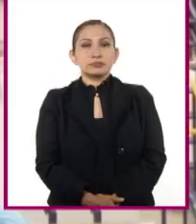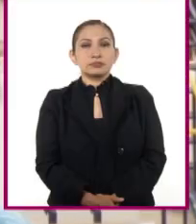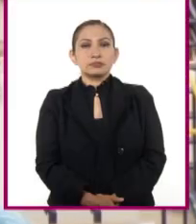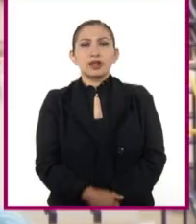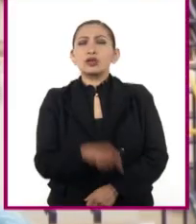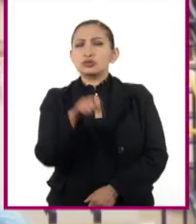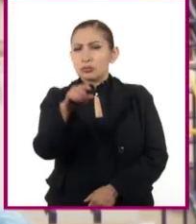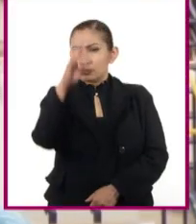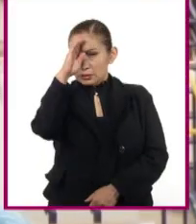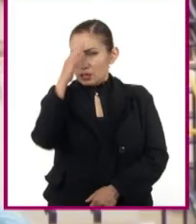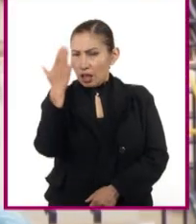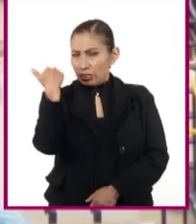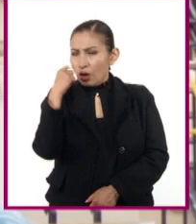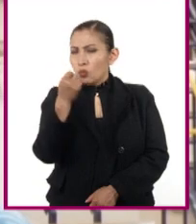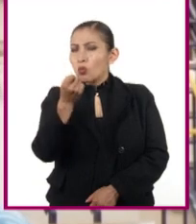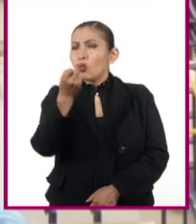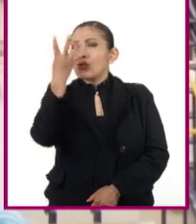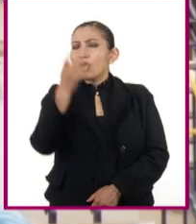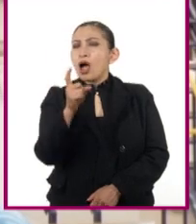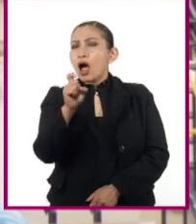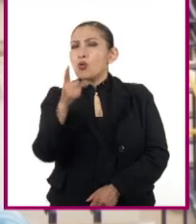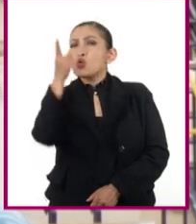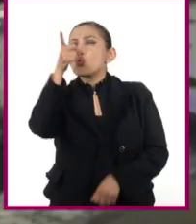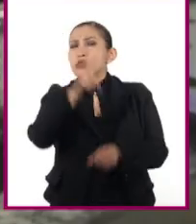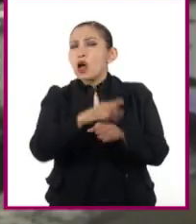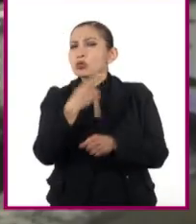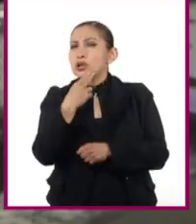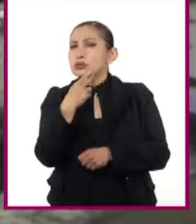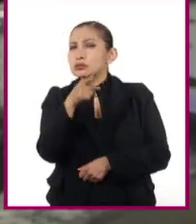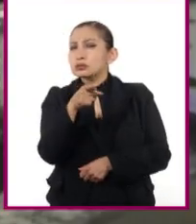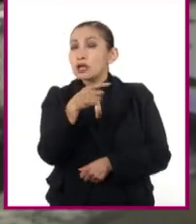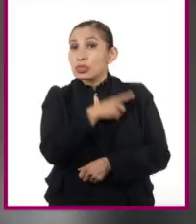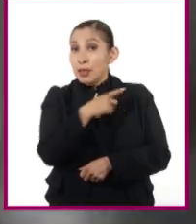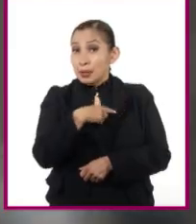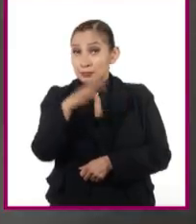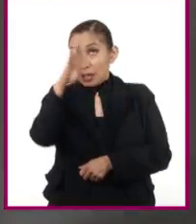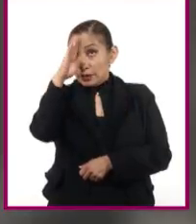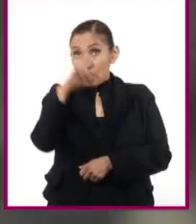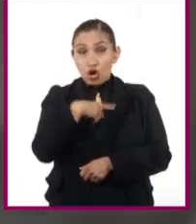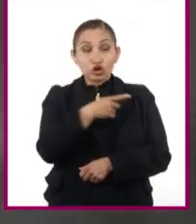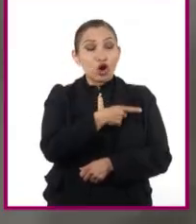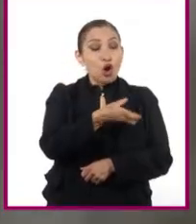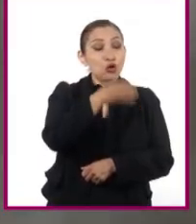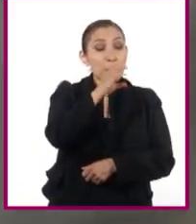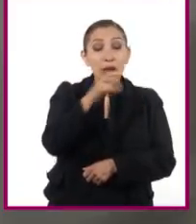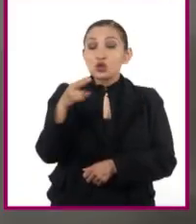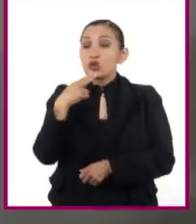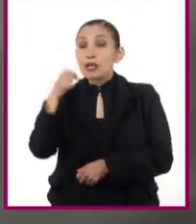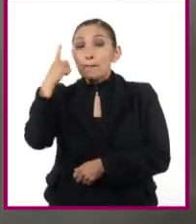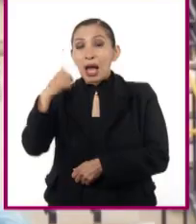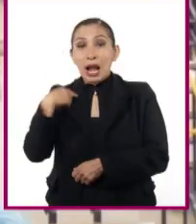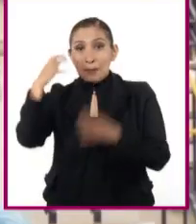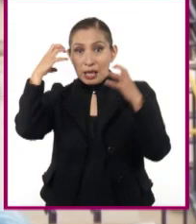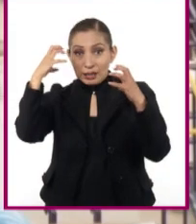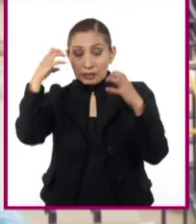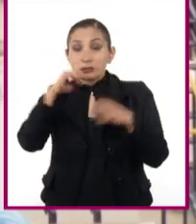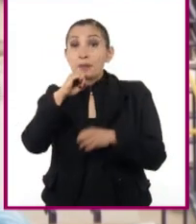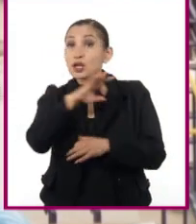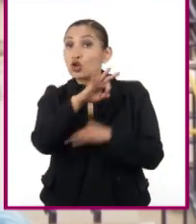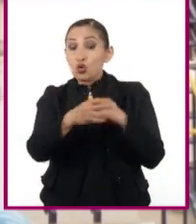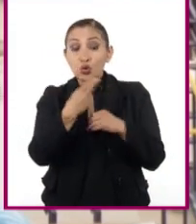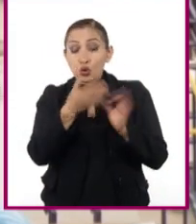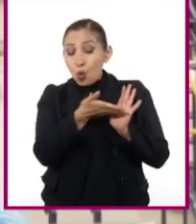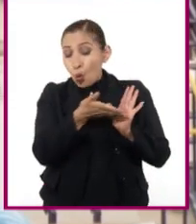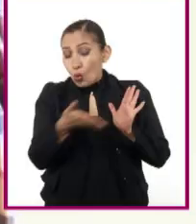¿Alguna vez te has puesto a pensar cuánta agua consumes en un solo día? Para ello tienes que tomar en cuenta no solo la que bebes y la que utilizas para tu aseo, sino toda